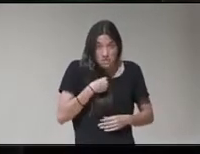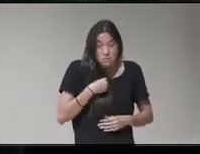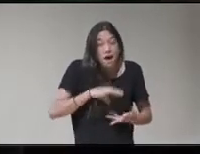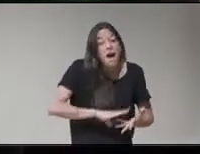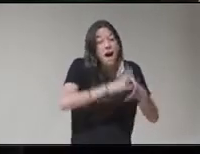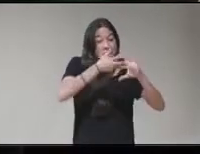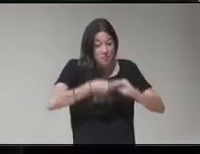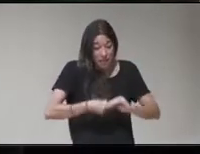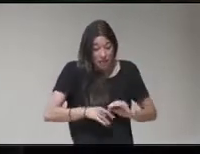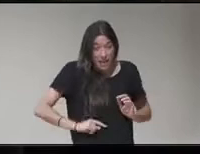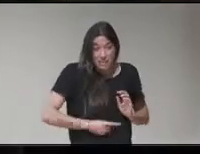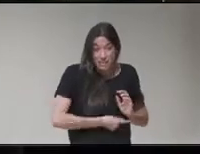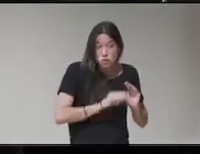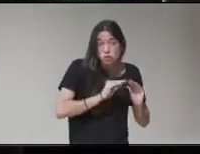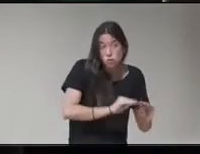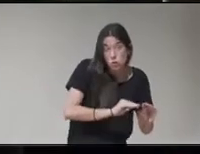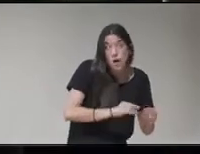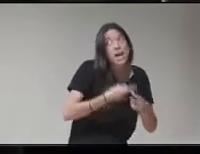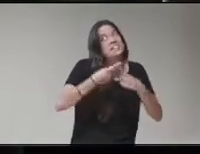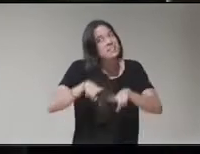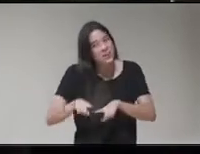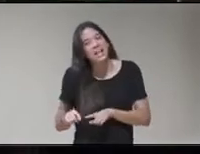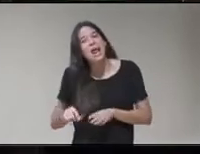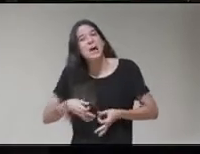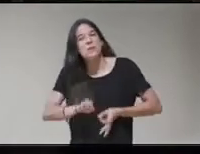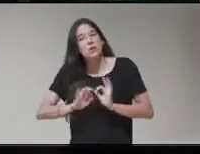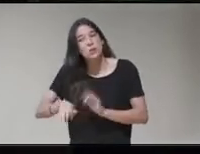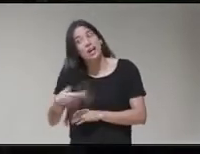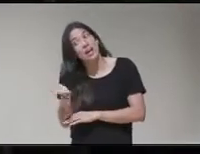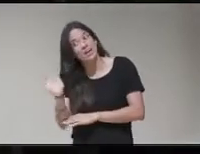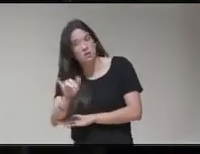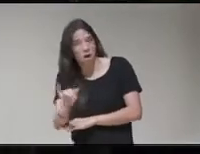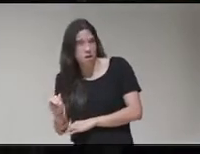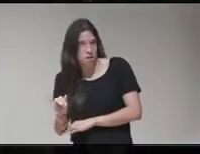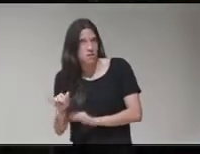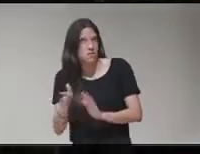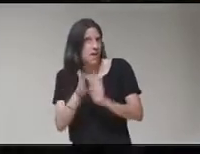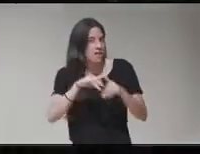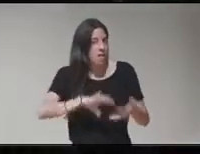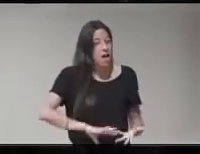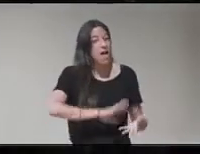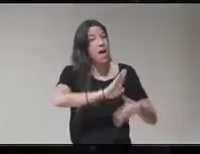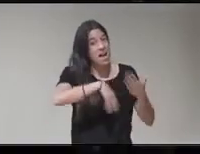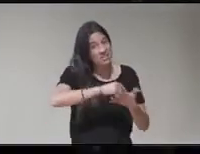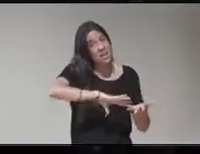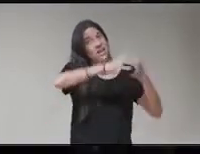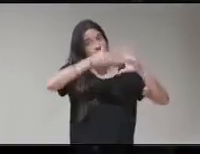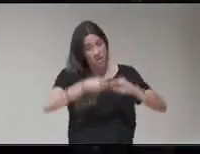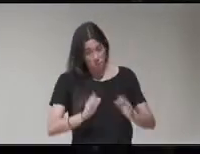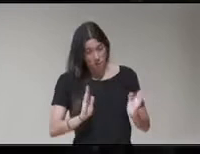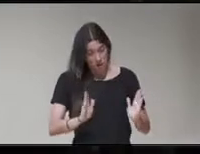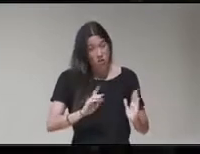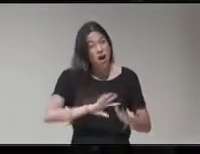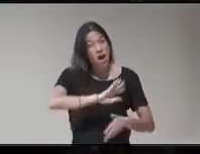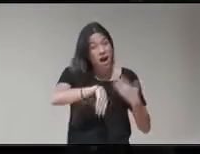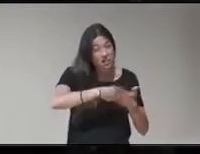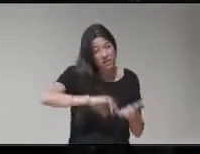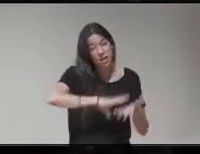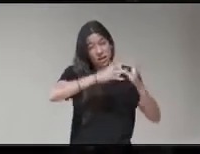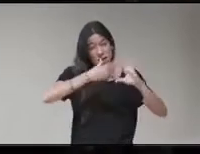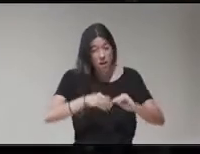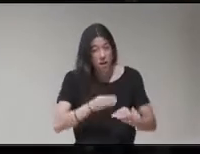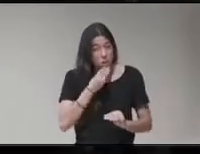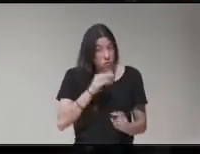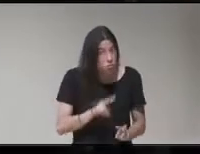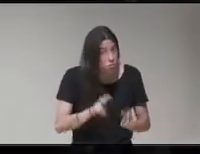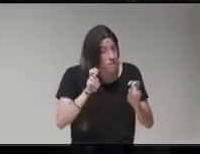a su intestino no es la microbiota que los otros tienen. Y mientras se adapta su microbiota a la nueva dieta, pues